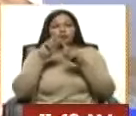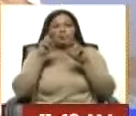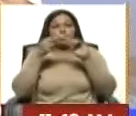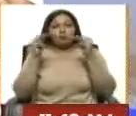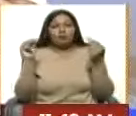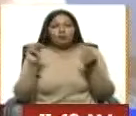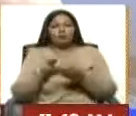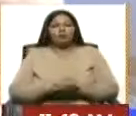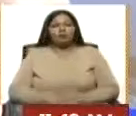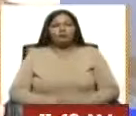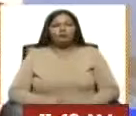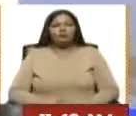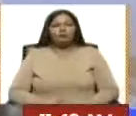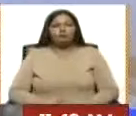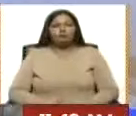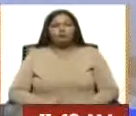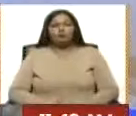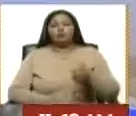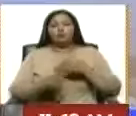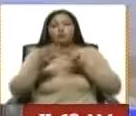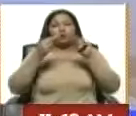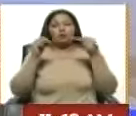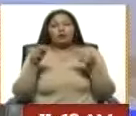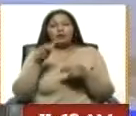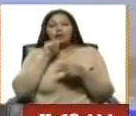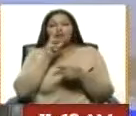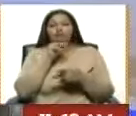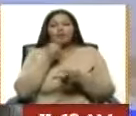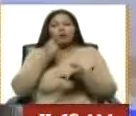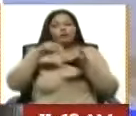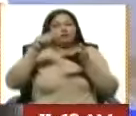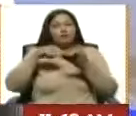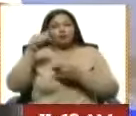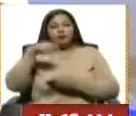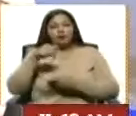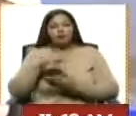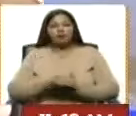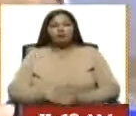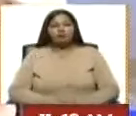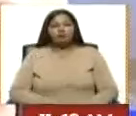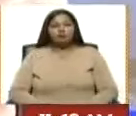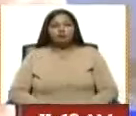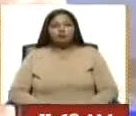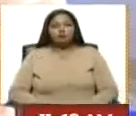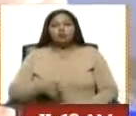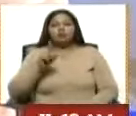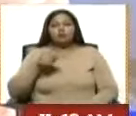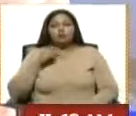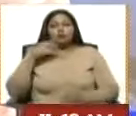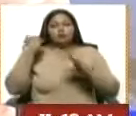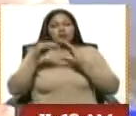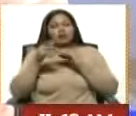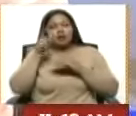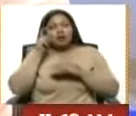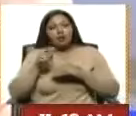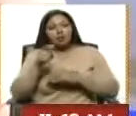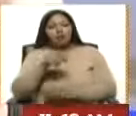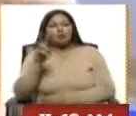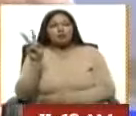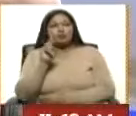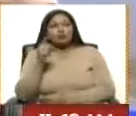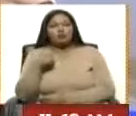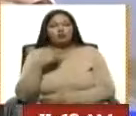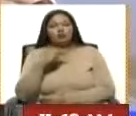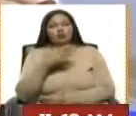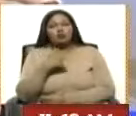puedo mantenerme en la paz. Quien no firme hoy, también está dando un mensaje. Quien no firme hoy, también le está dando un mensaje al pueblo de Venezuela de que yo